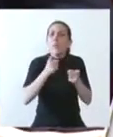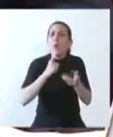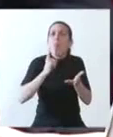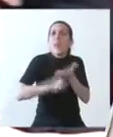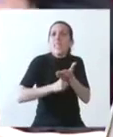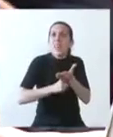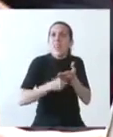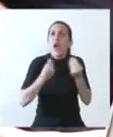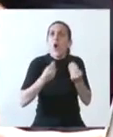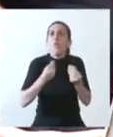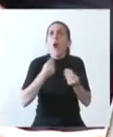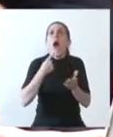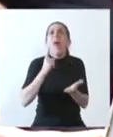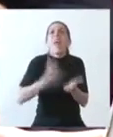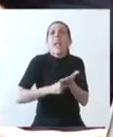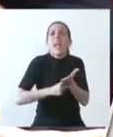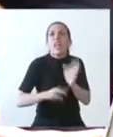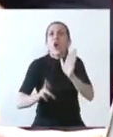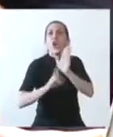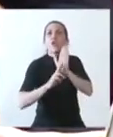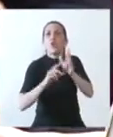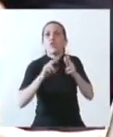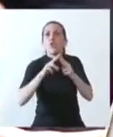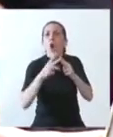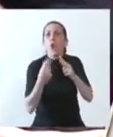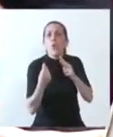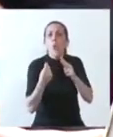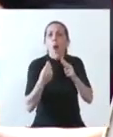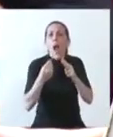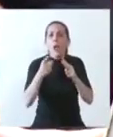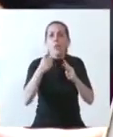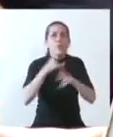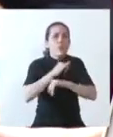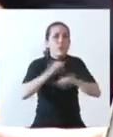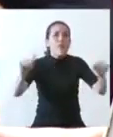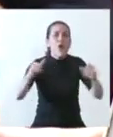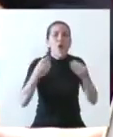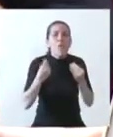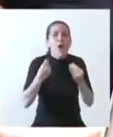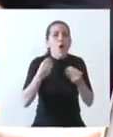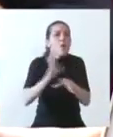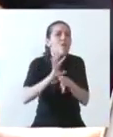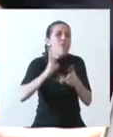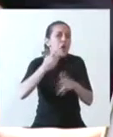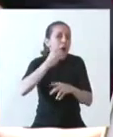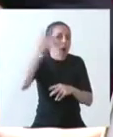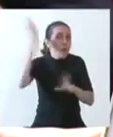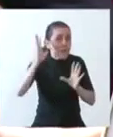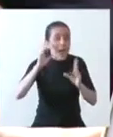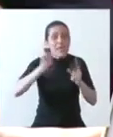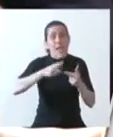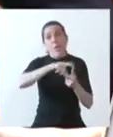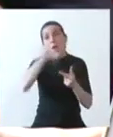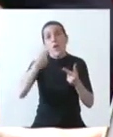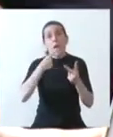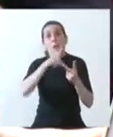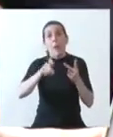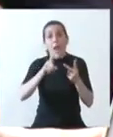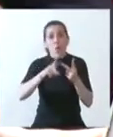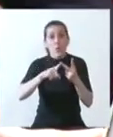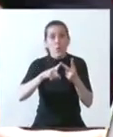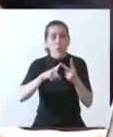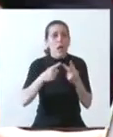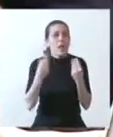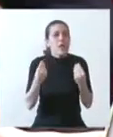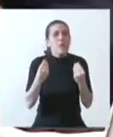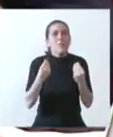través de un decreto, una resolución, ¿de qué manera se va a dar a conocer oficialmente? Y por otra parte, ¿qué va a